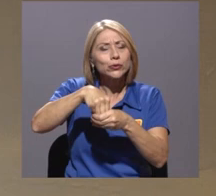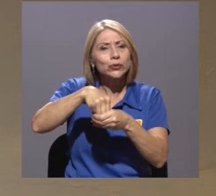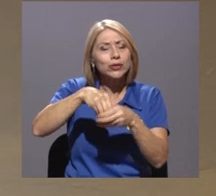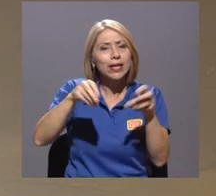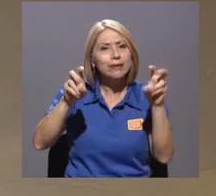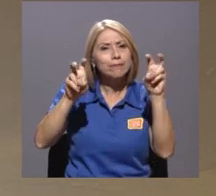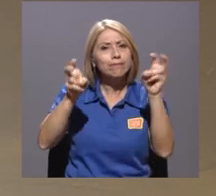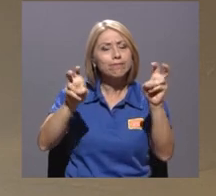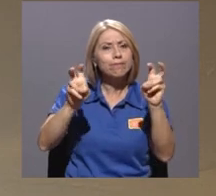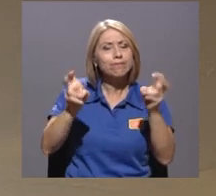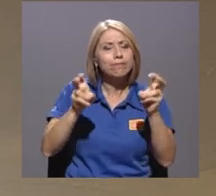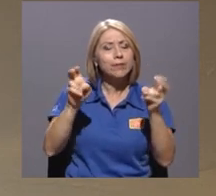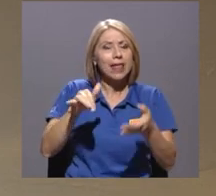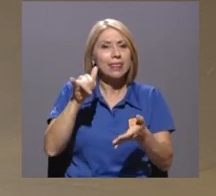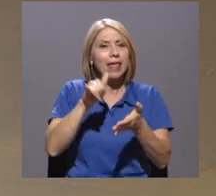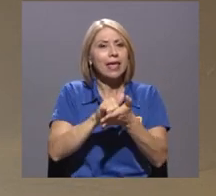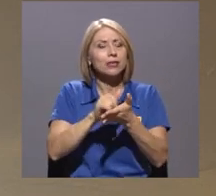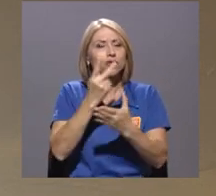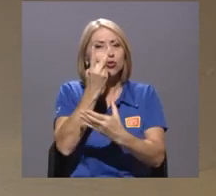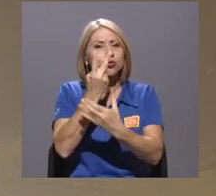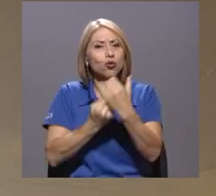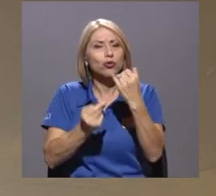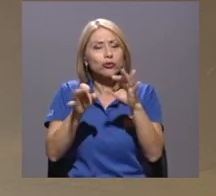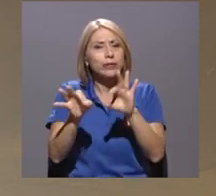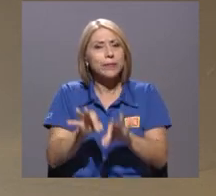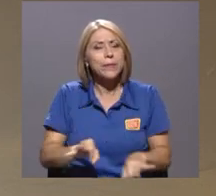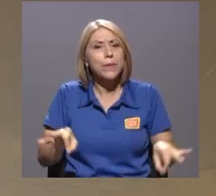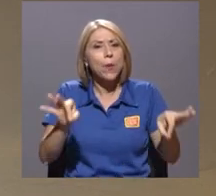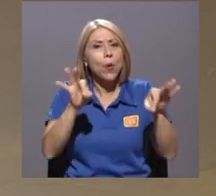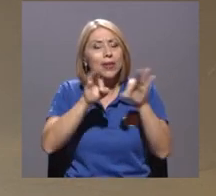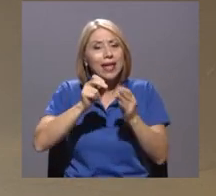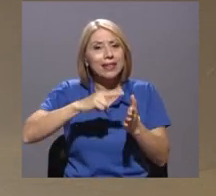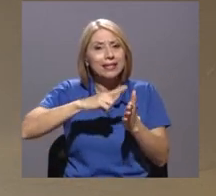importantes tratados que